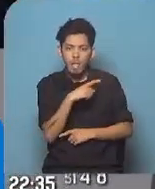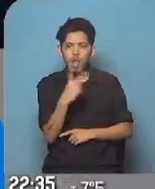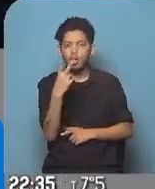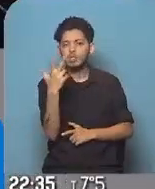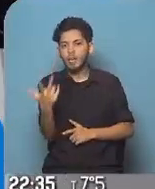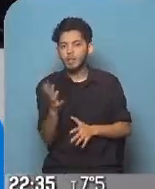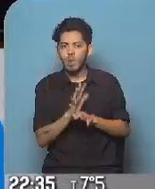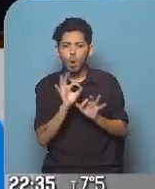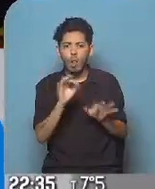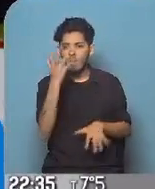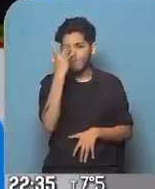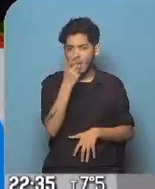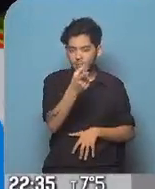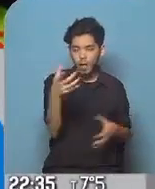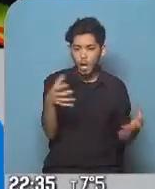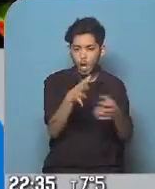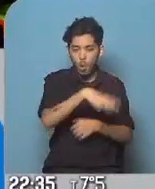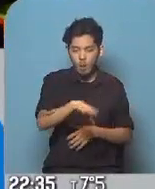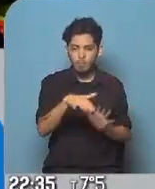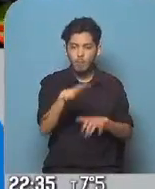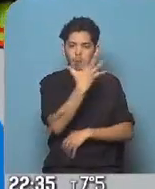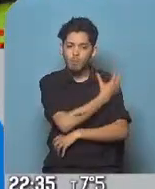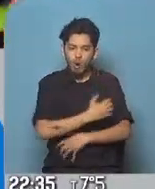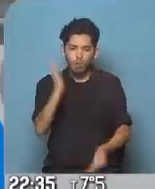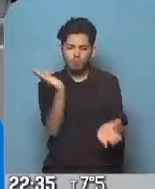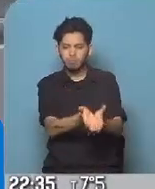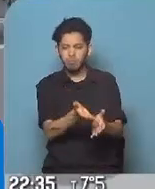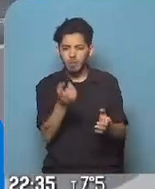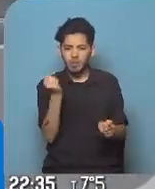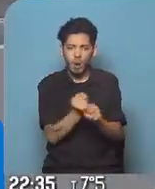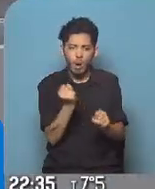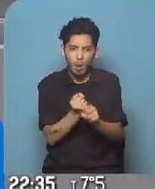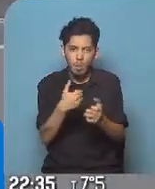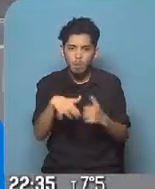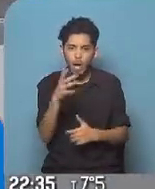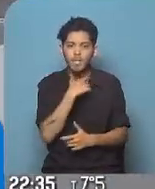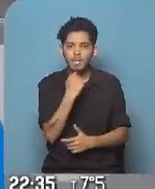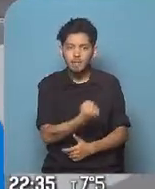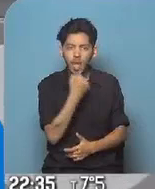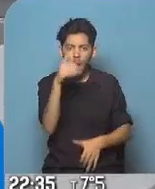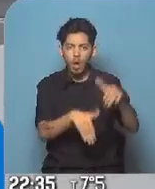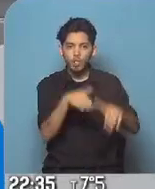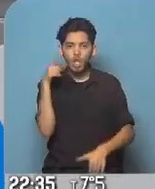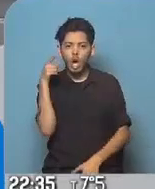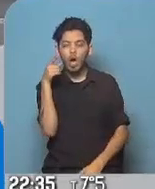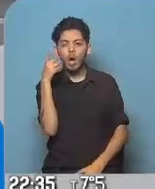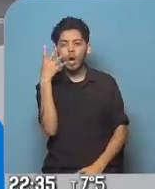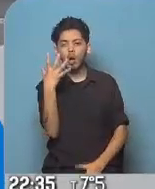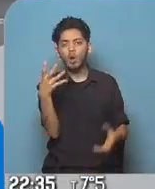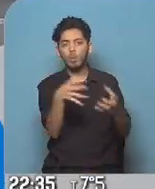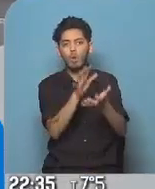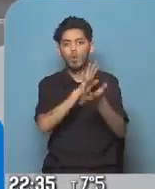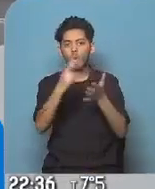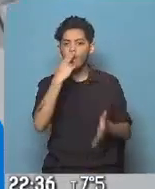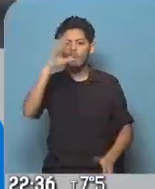pasa en Francia, donde las zonas más pobres, más castigadas por el desempleo y demás, son las que tienen más propensión a votar a los candidatos neofascistas, en ese